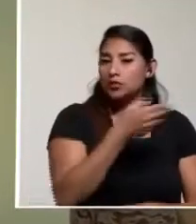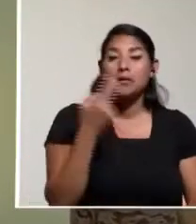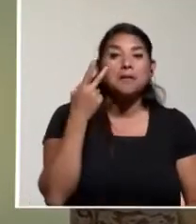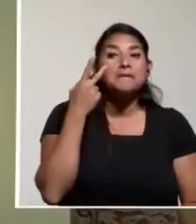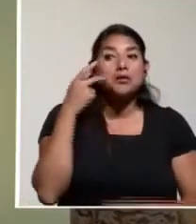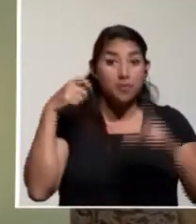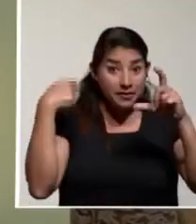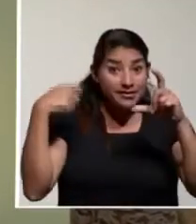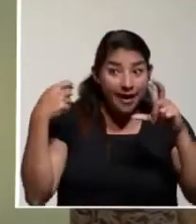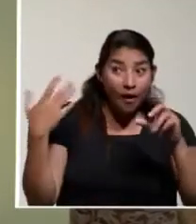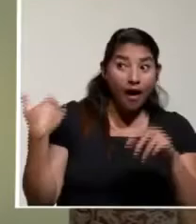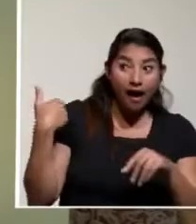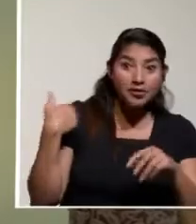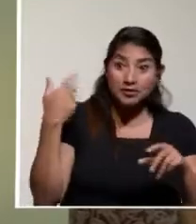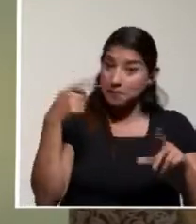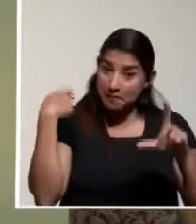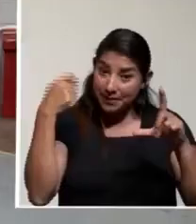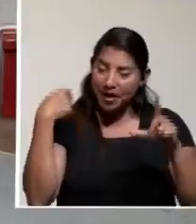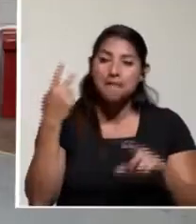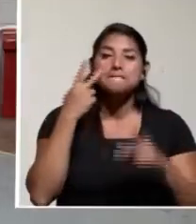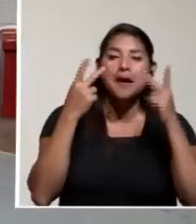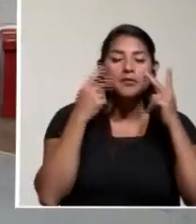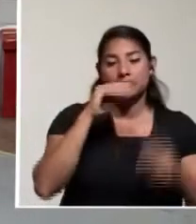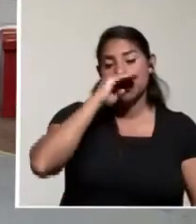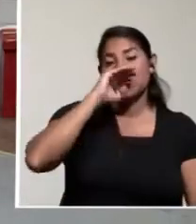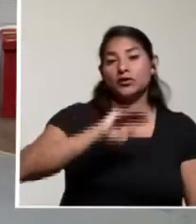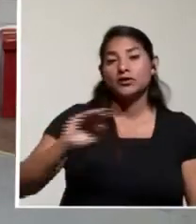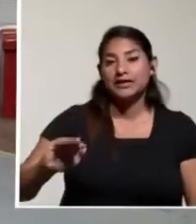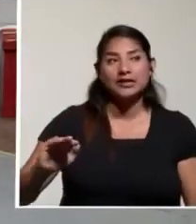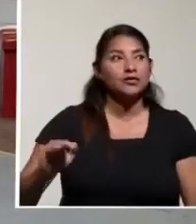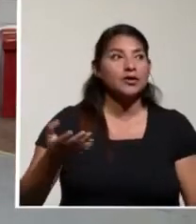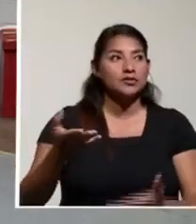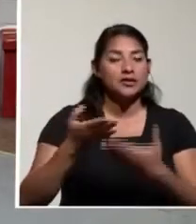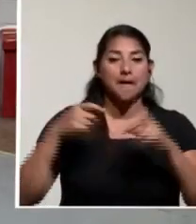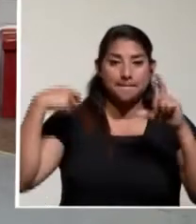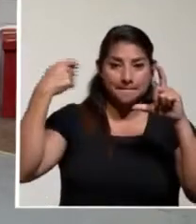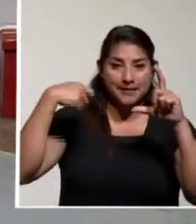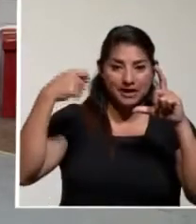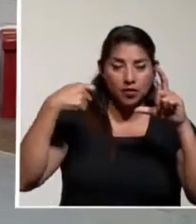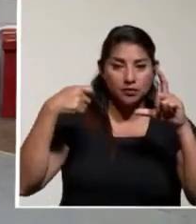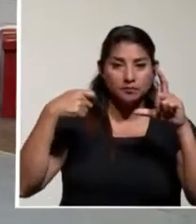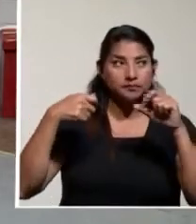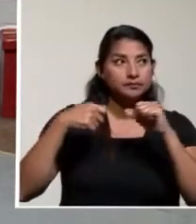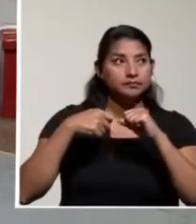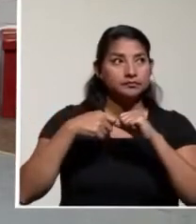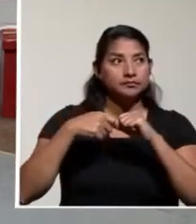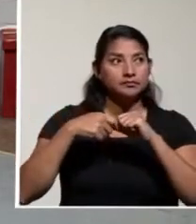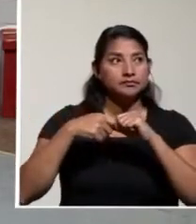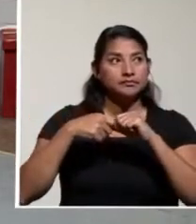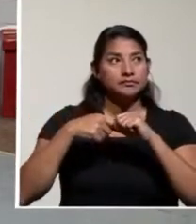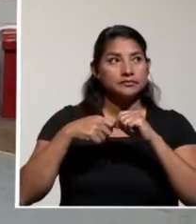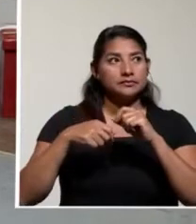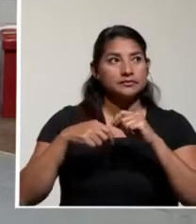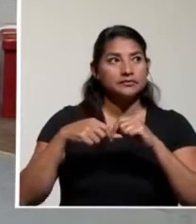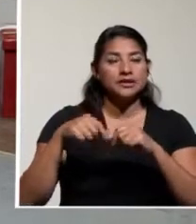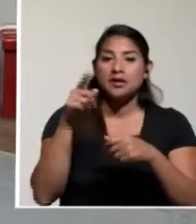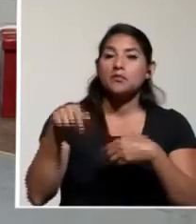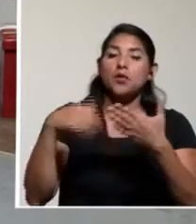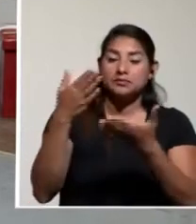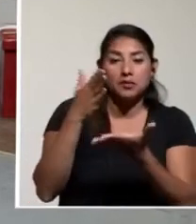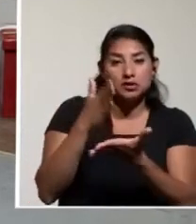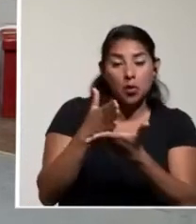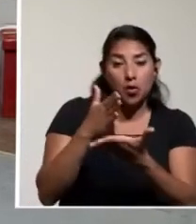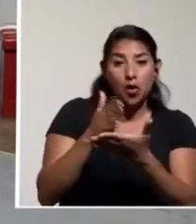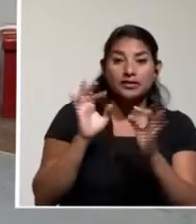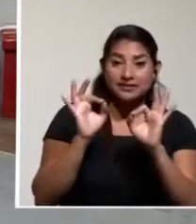video? Vamos entonces a ver a este niño o niña que nos tiene una niña, un video, y entonces de una vez vamos a ir a un corte,